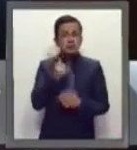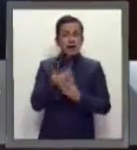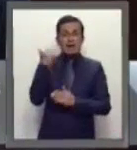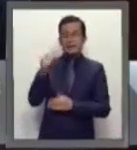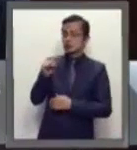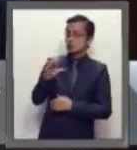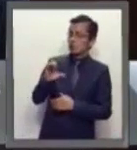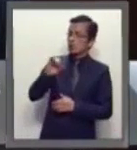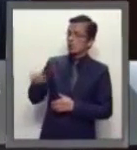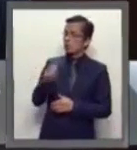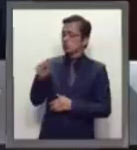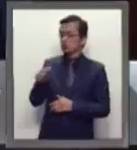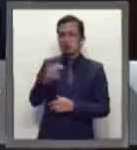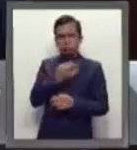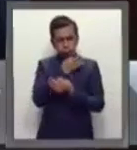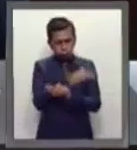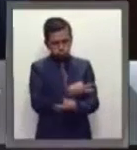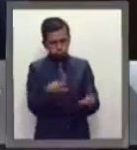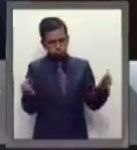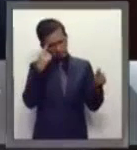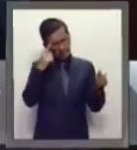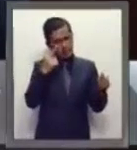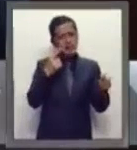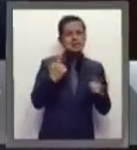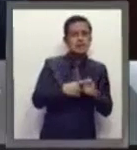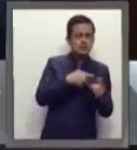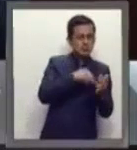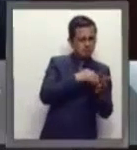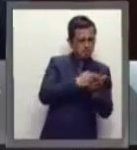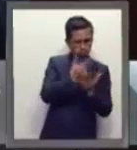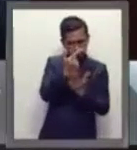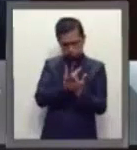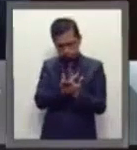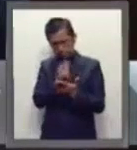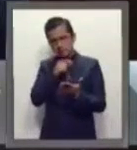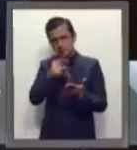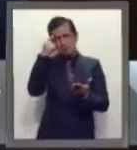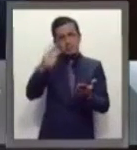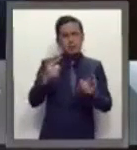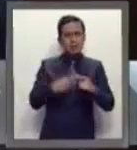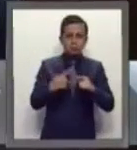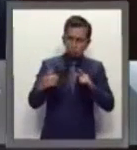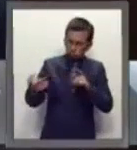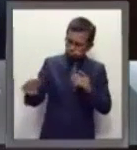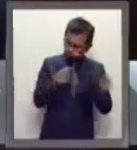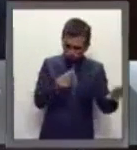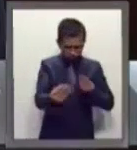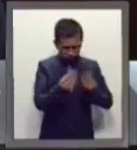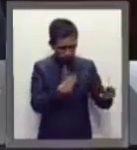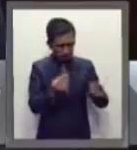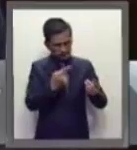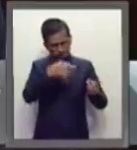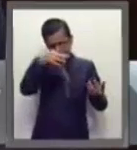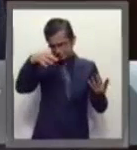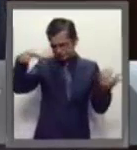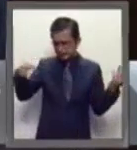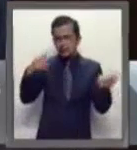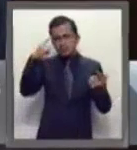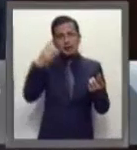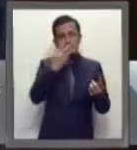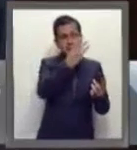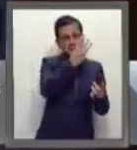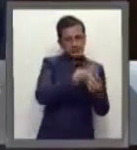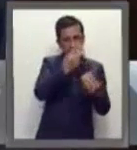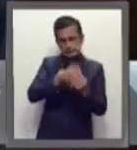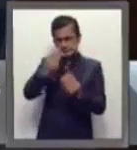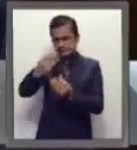de la corte el registro de aspirantes la depuración y comparecencia de postulantes la definición de eternas la